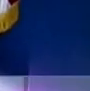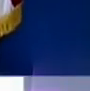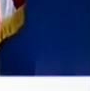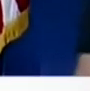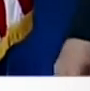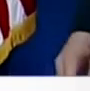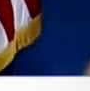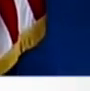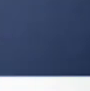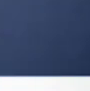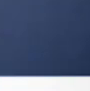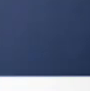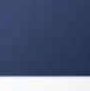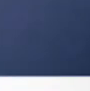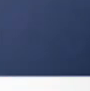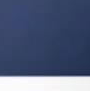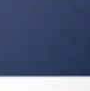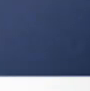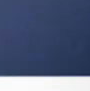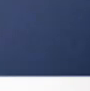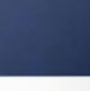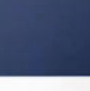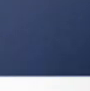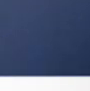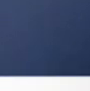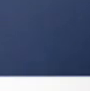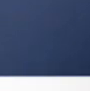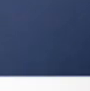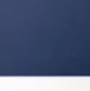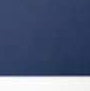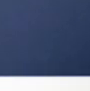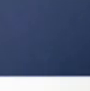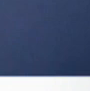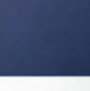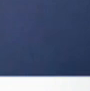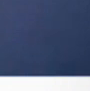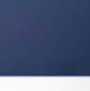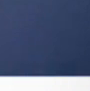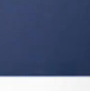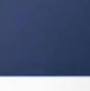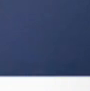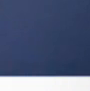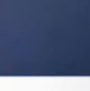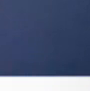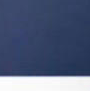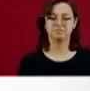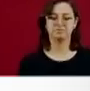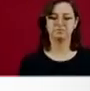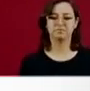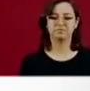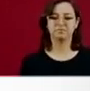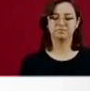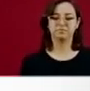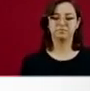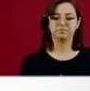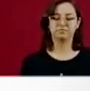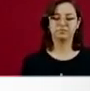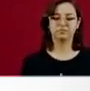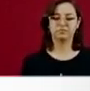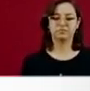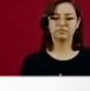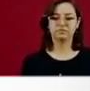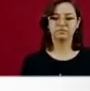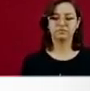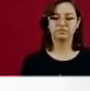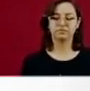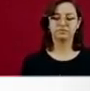en 100 mil barriles su producción diaria. Esto lo dio a conocer el presidente López Obrador. Esto luego de que en una sesión virtual de la Organización